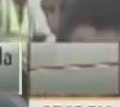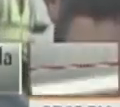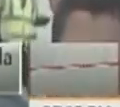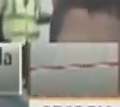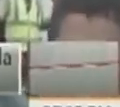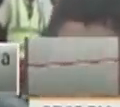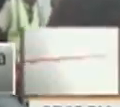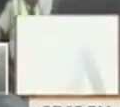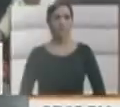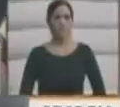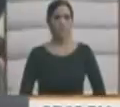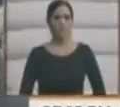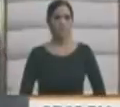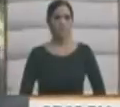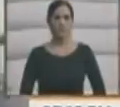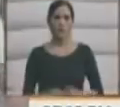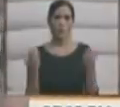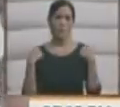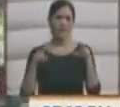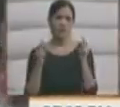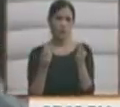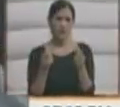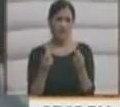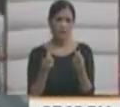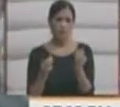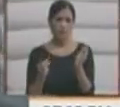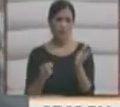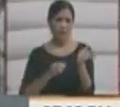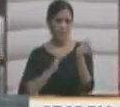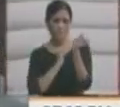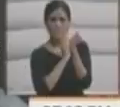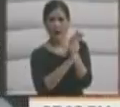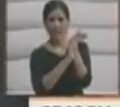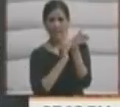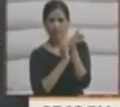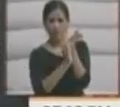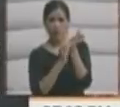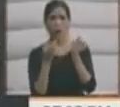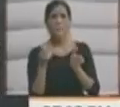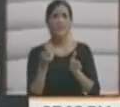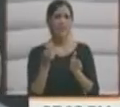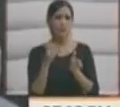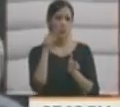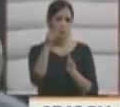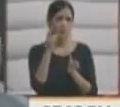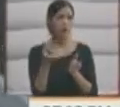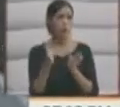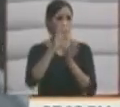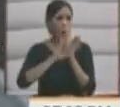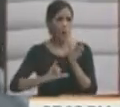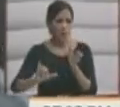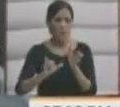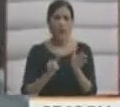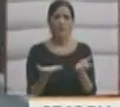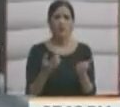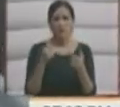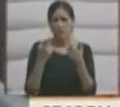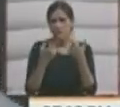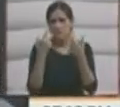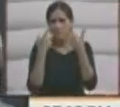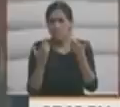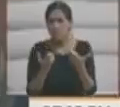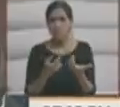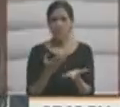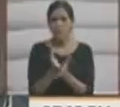Asunto delito de remarcación de precio. Cuéntenos, constituyente, más o menos un parte de lo que está sucediendo acá en